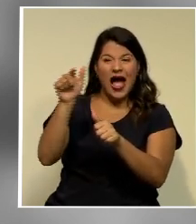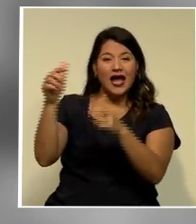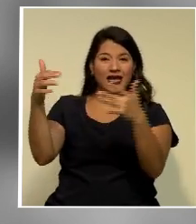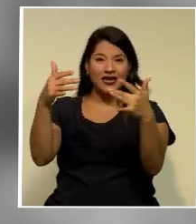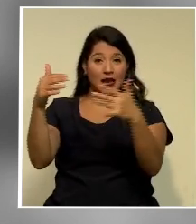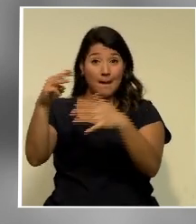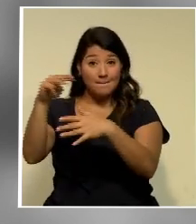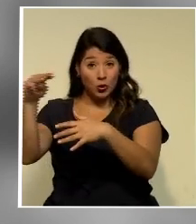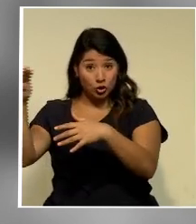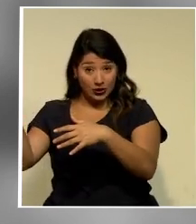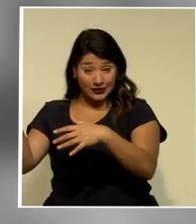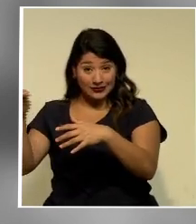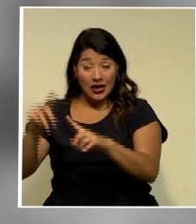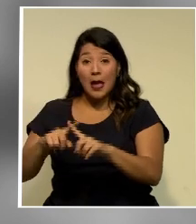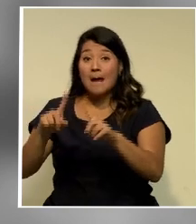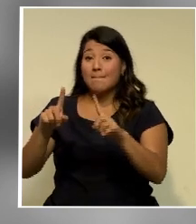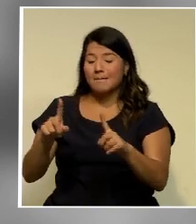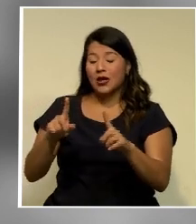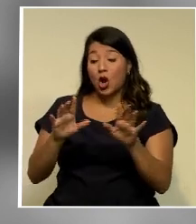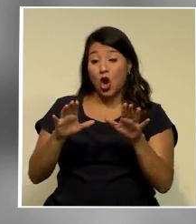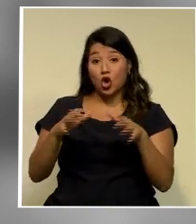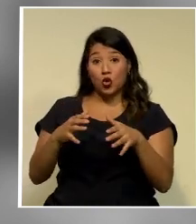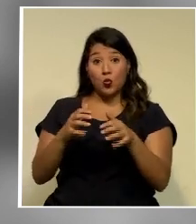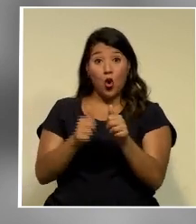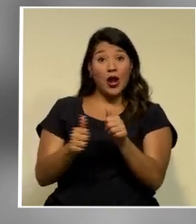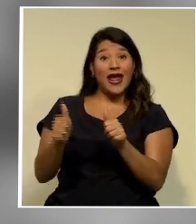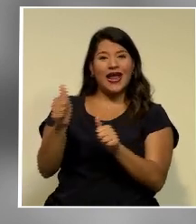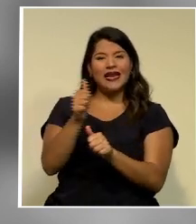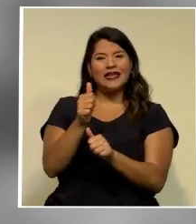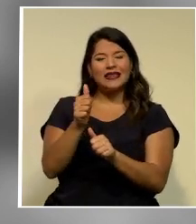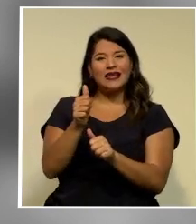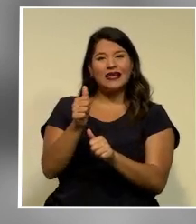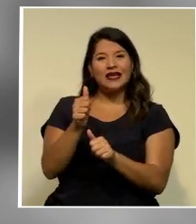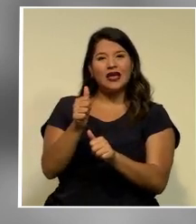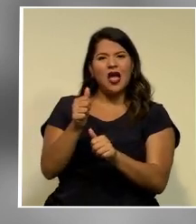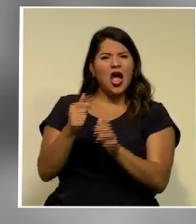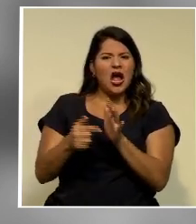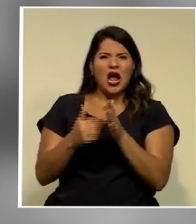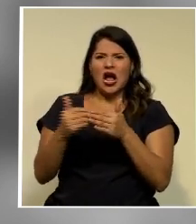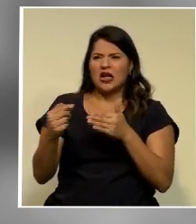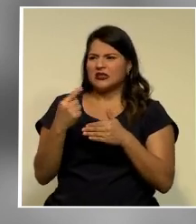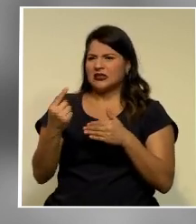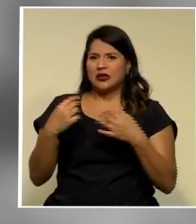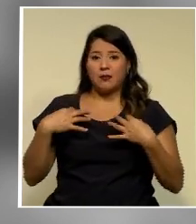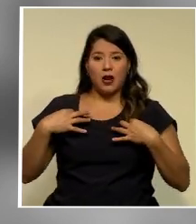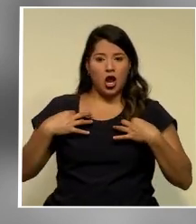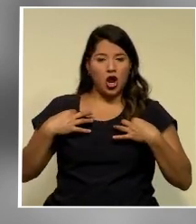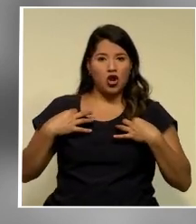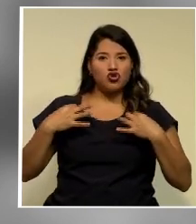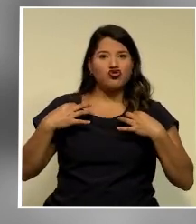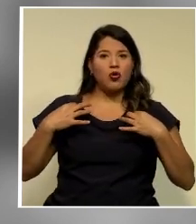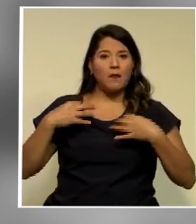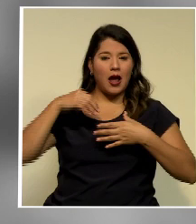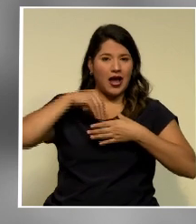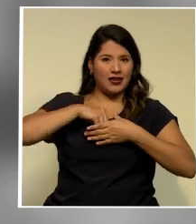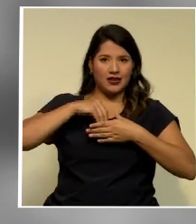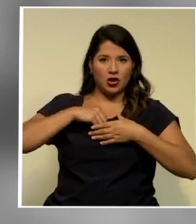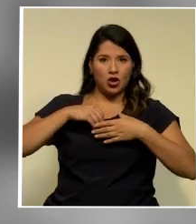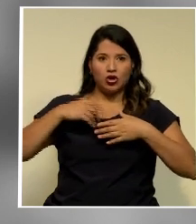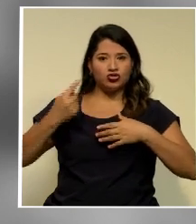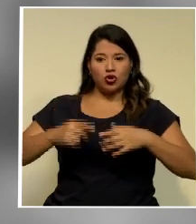ejemplo, los cuerpos élites es muy normal que ellos anden, digamos, solamente en ropa interior, digamos, en calzoncillos, con un cuchillo en la